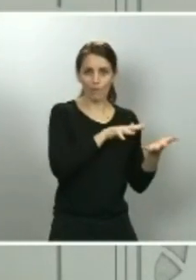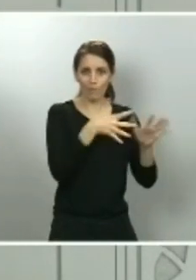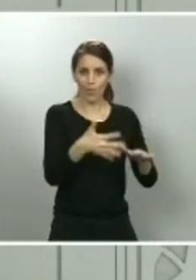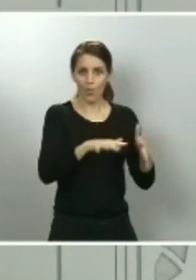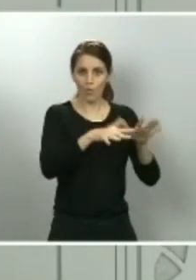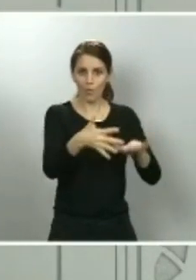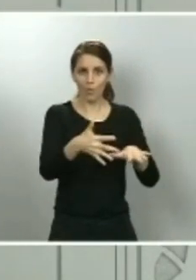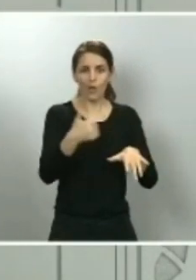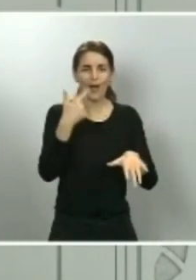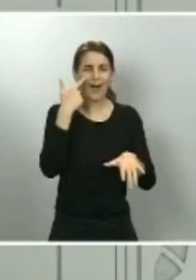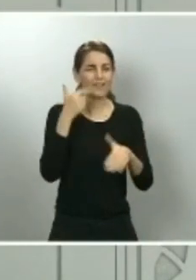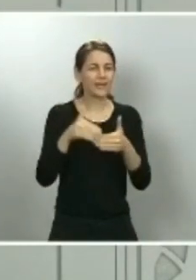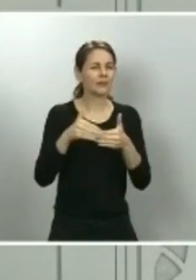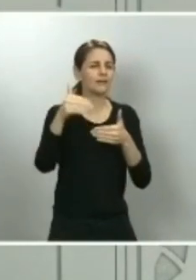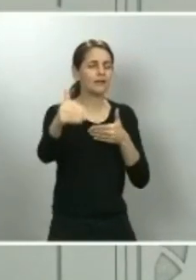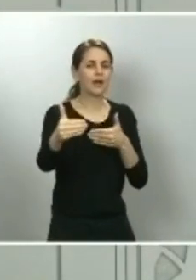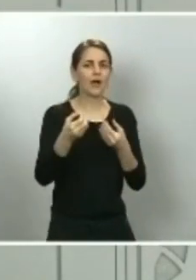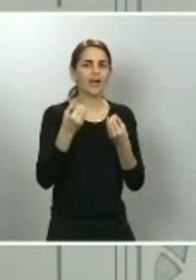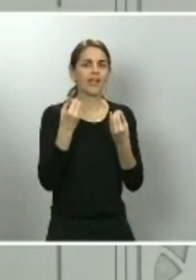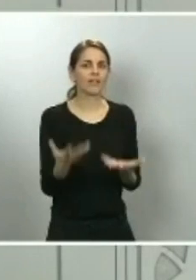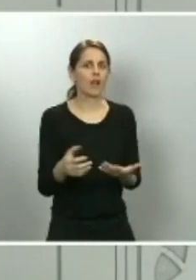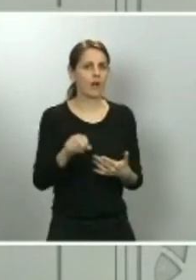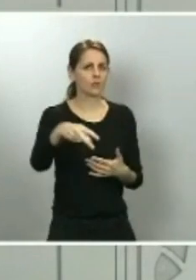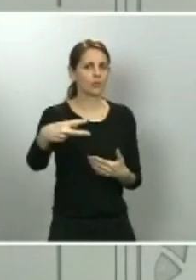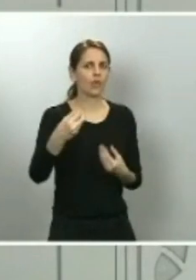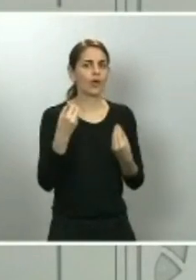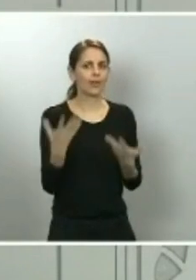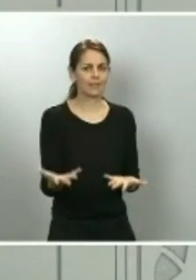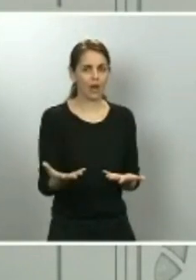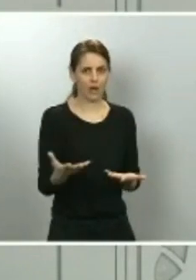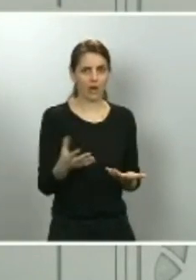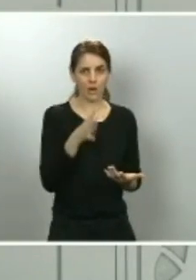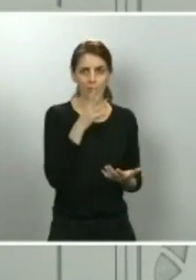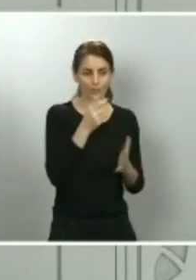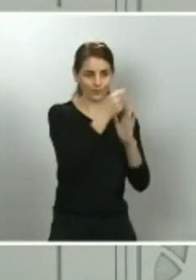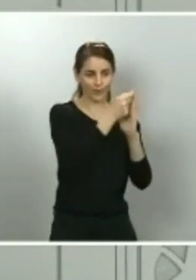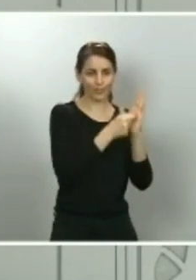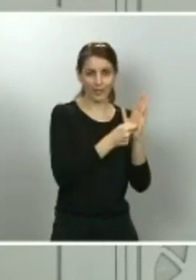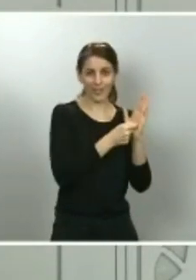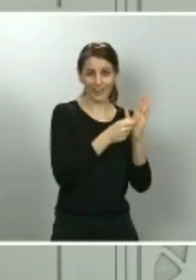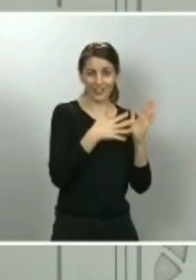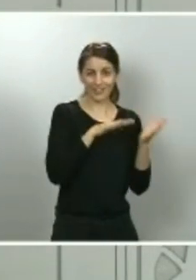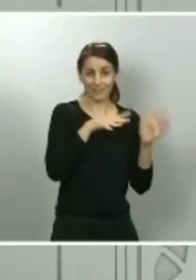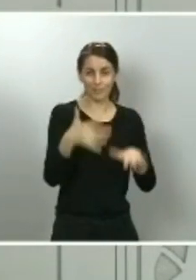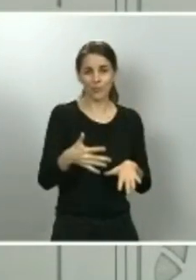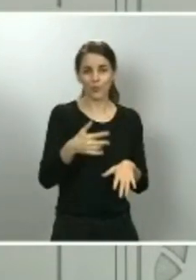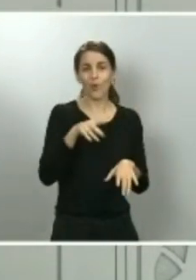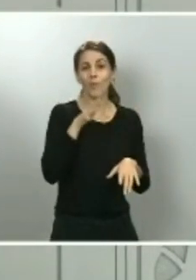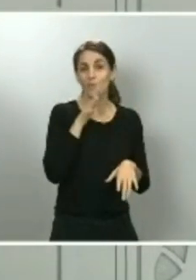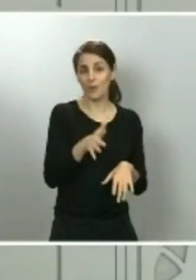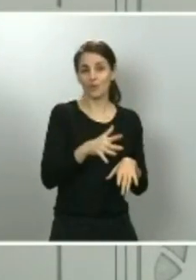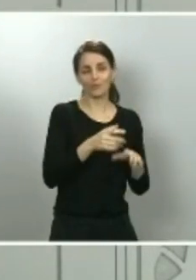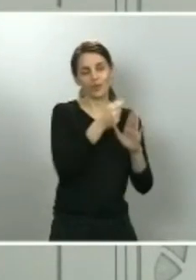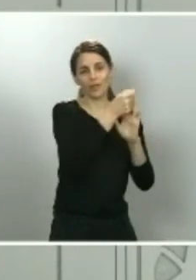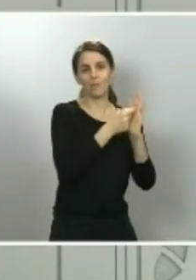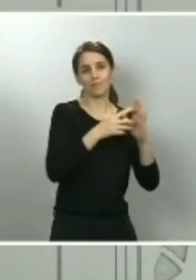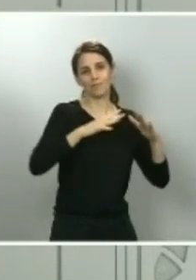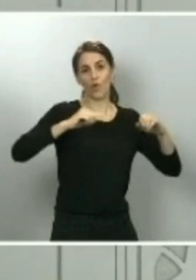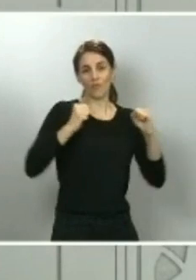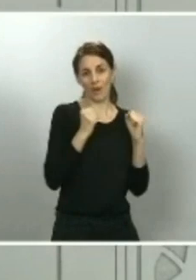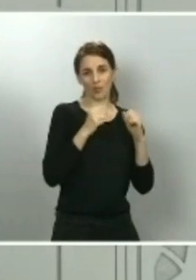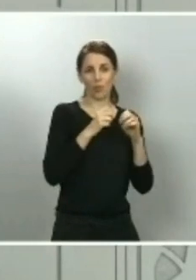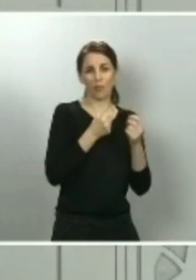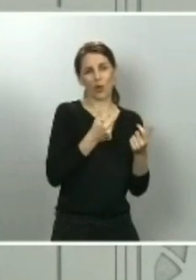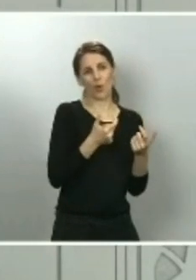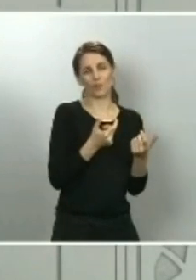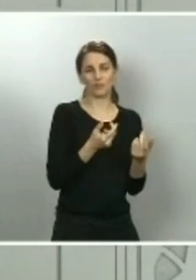relajar un poquito, de aliviar las medidas de confinamiento, las medidas de restricción de la movilidad que había implementadas. Y todo esto, obviamente,